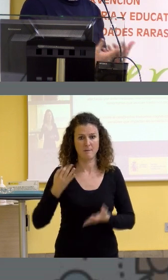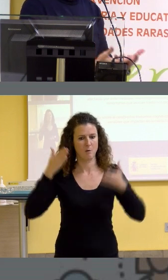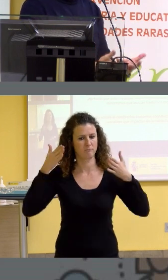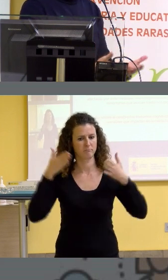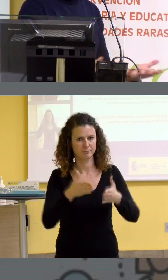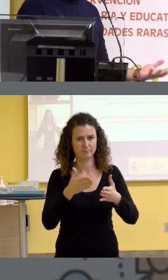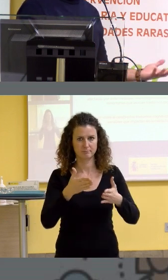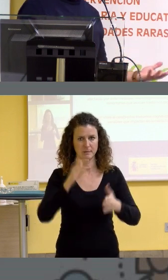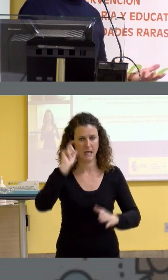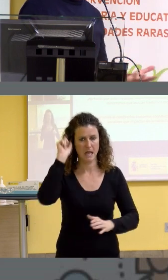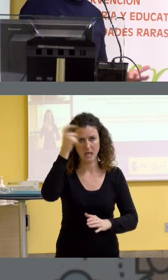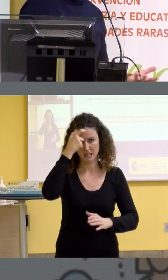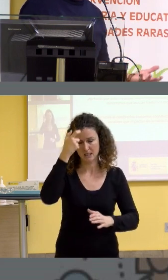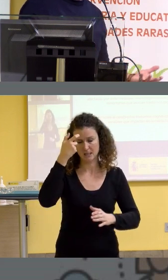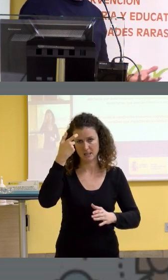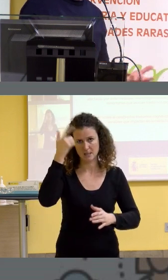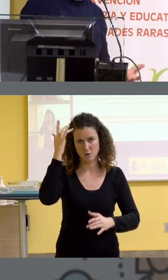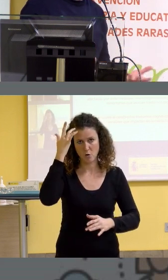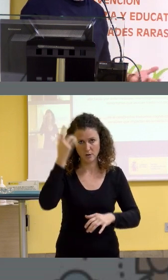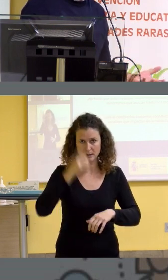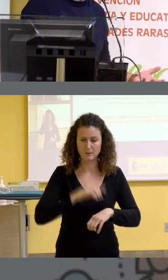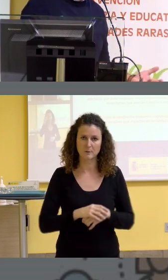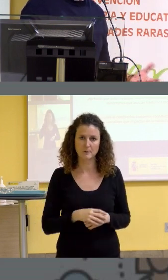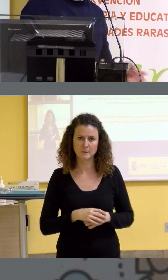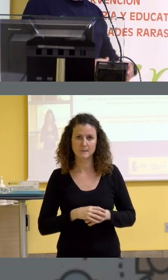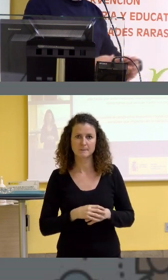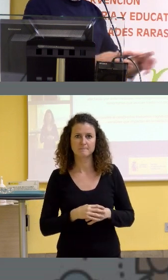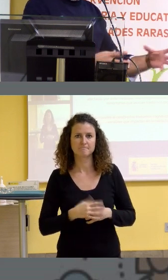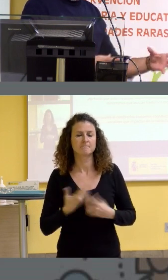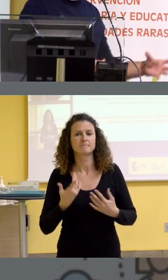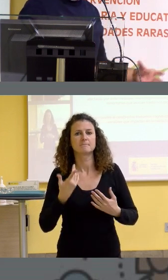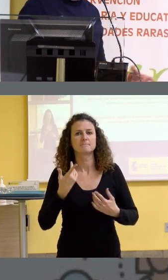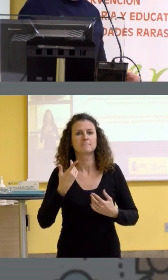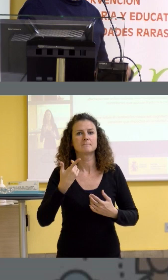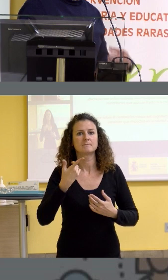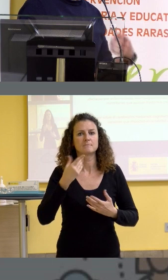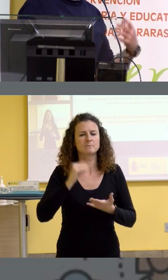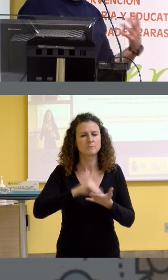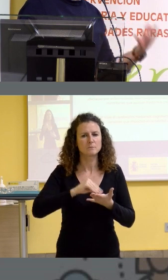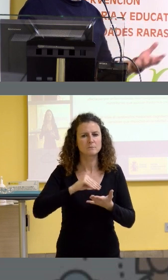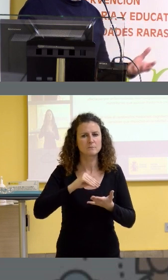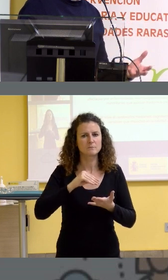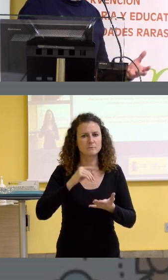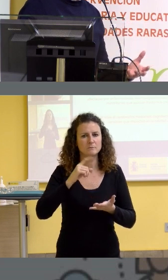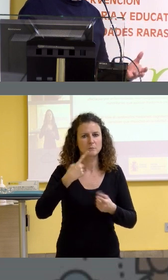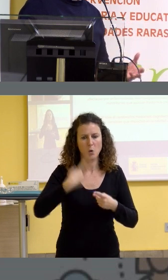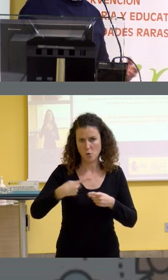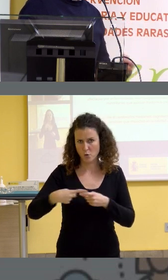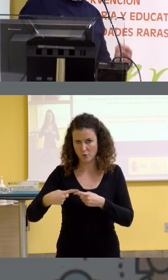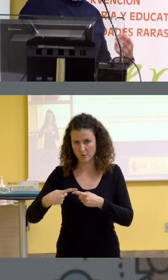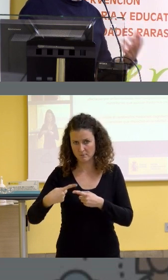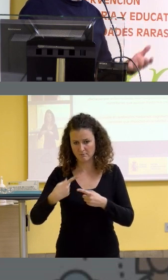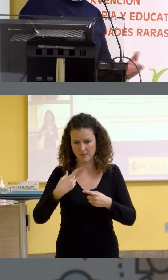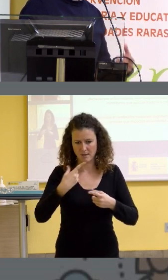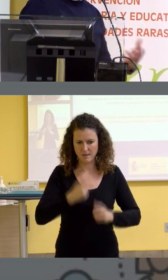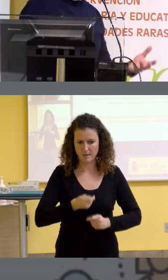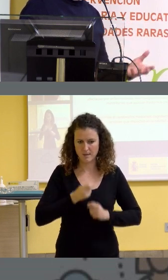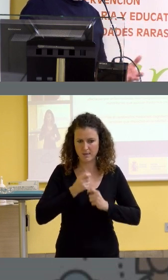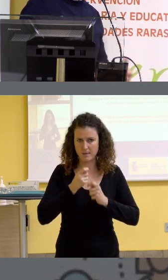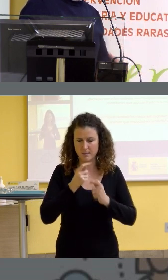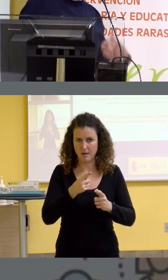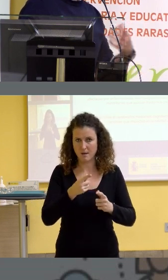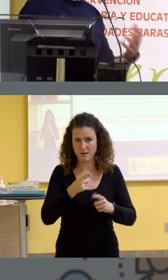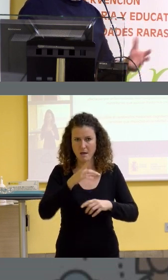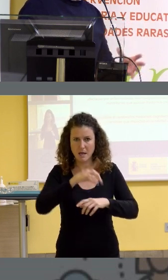sobre los trastornos cognitivos. O sea, hay muchas cosas que estarán configurando el aspecto que adquiere